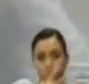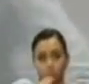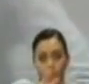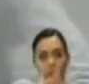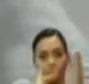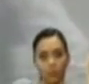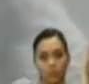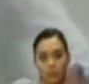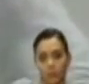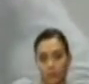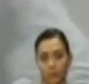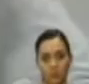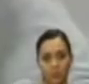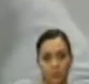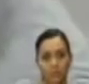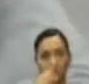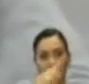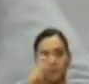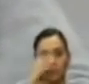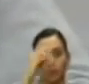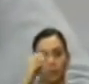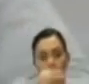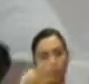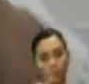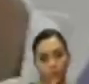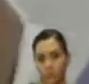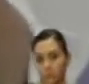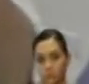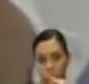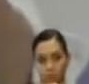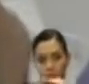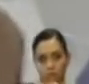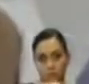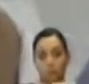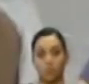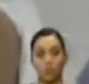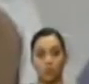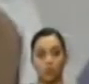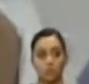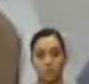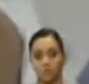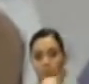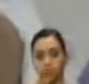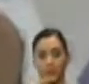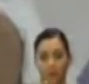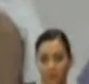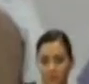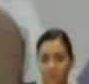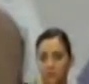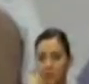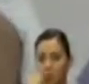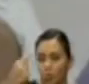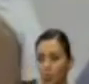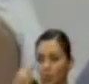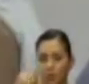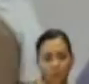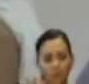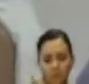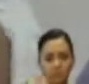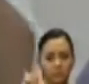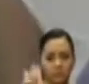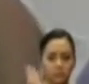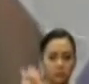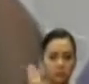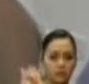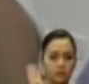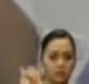de financiamiento se ha cumplido casi el 100%. Les insisto, a los municipios no nos hemos atrasado un solo día y le estamos dando las asignaciones